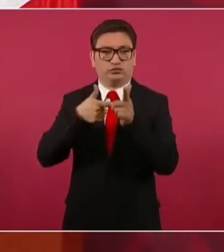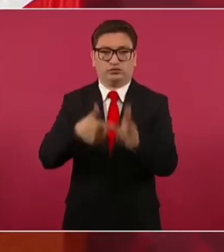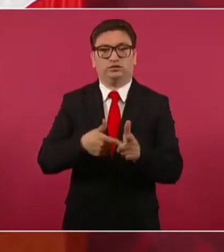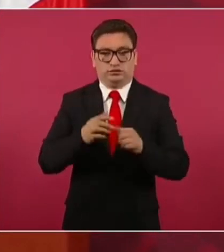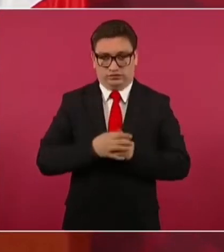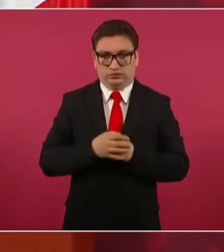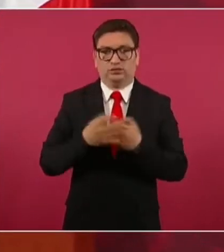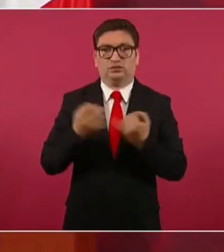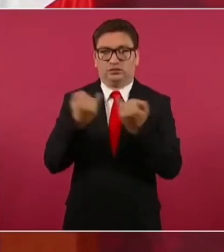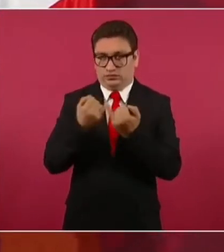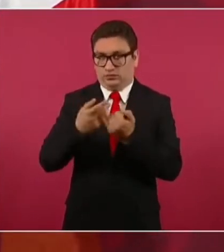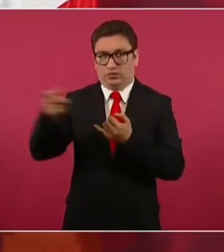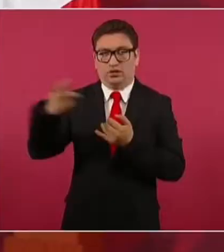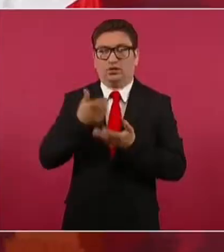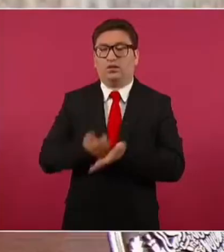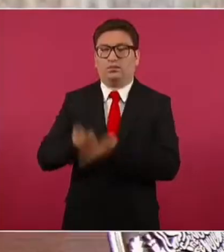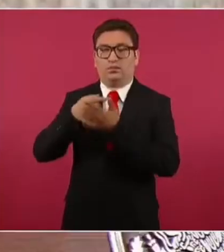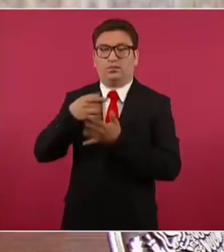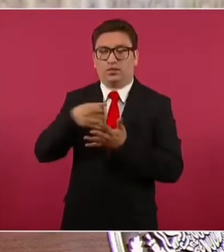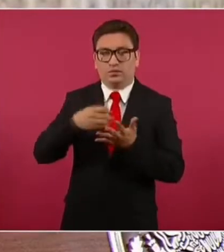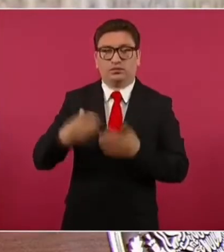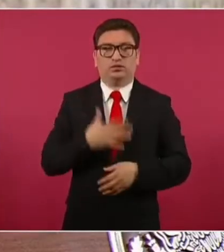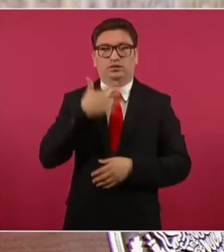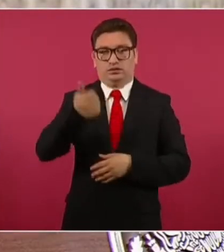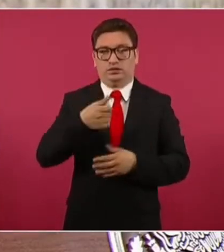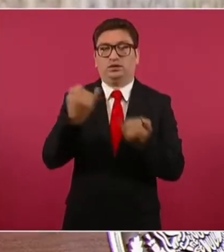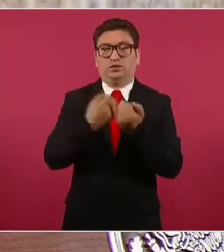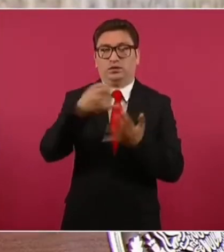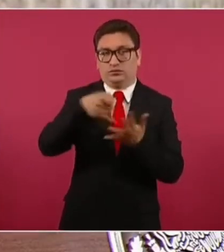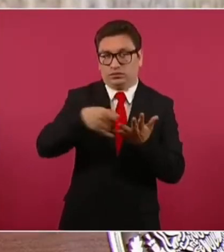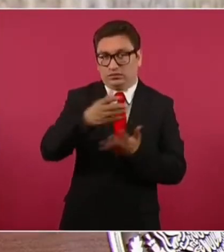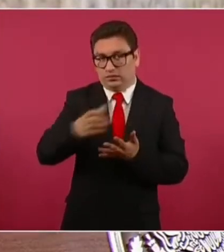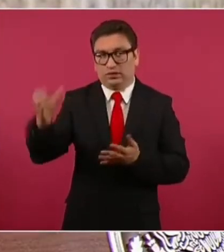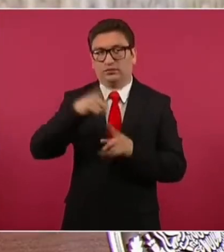la producción para el bienestar, el Sembrando Vida,